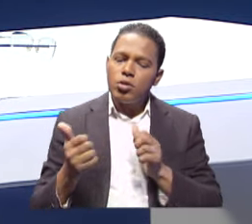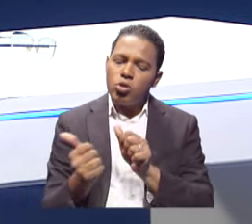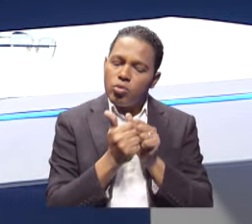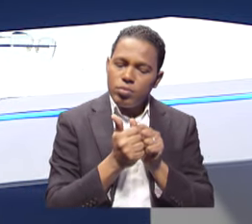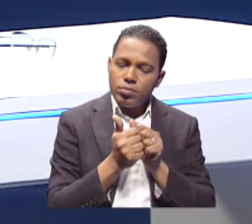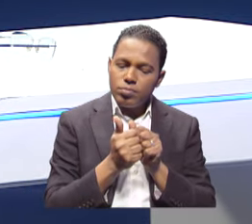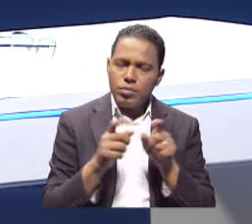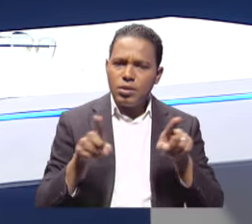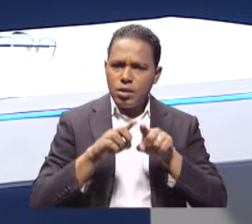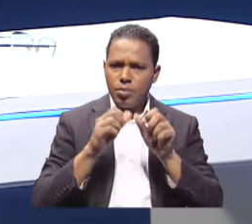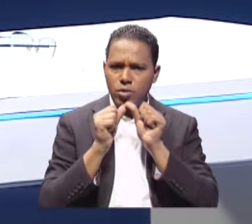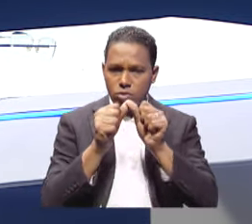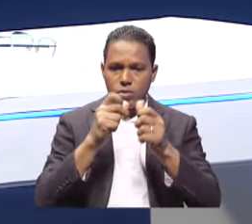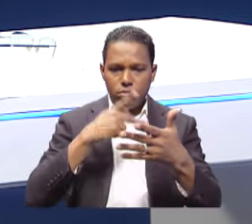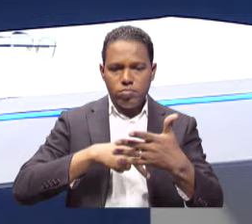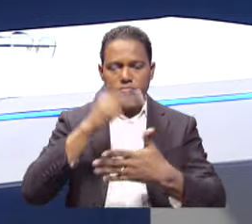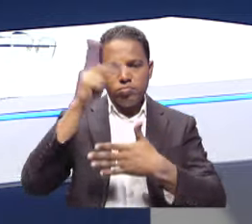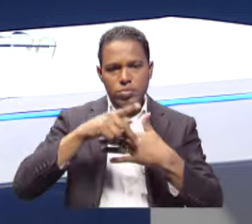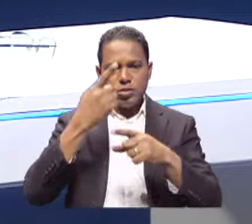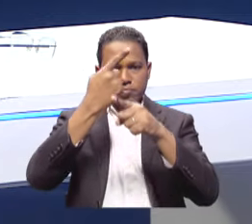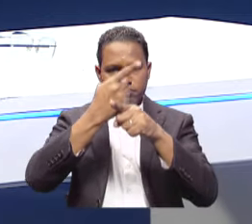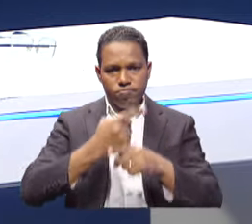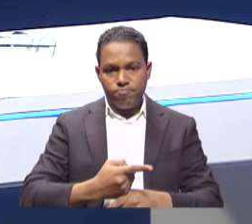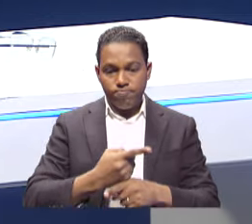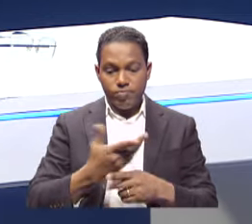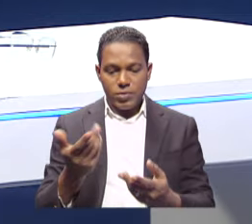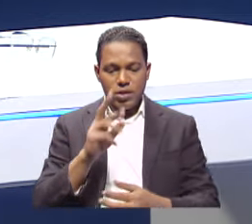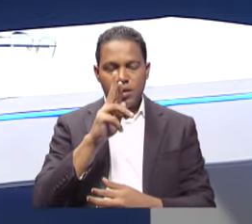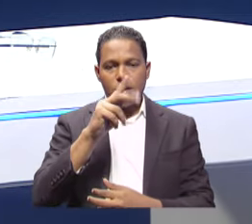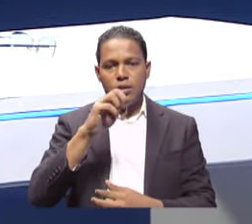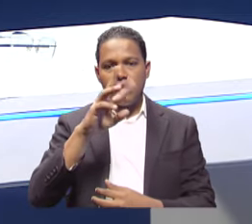como también a continuar con nuestra programación a través de